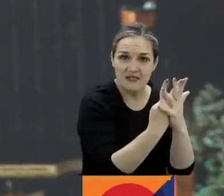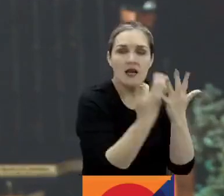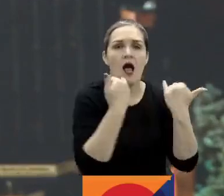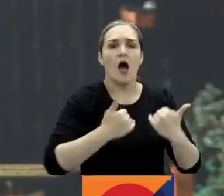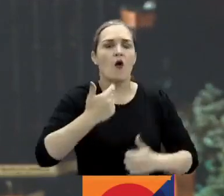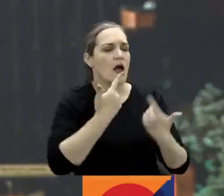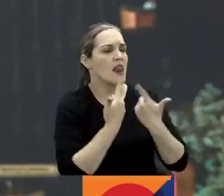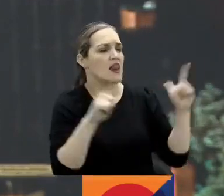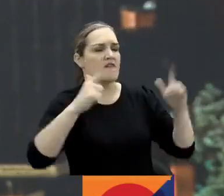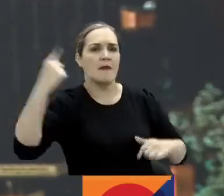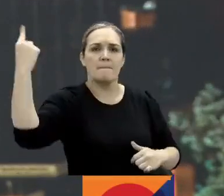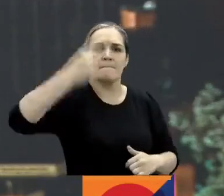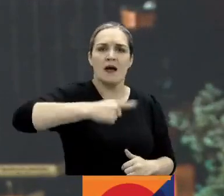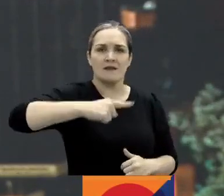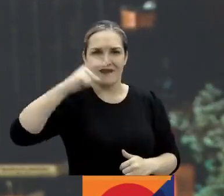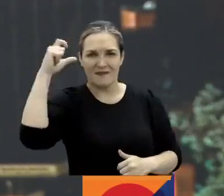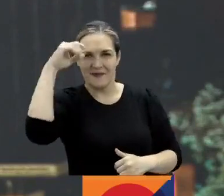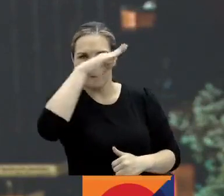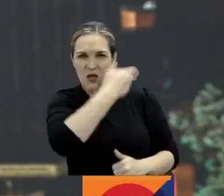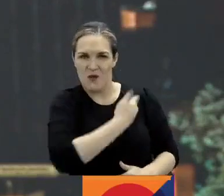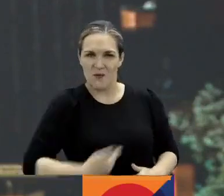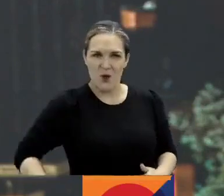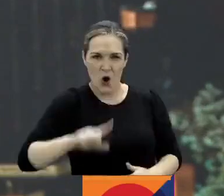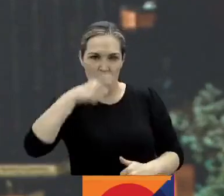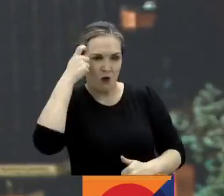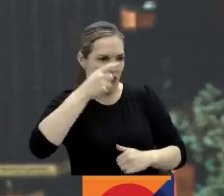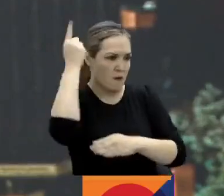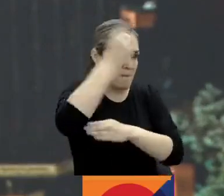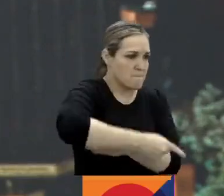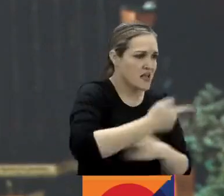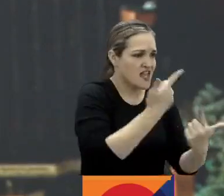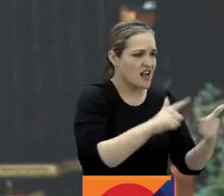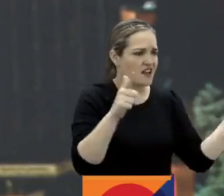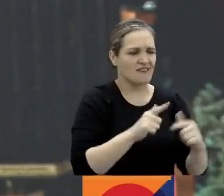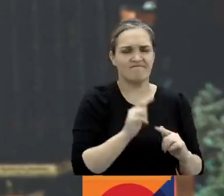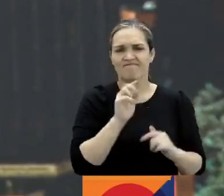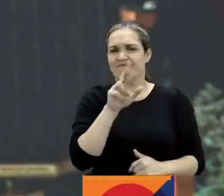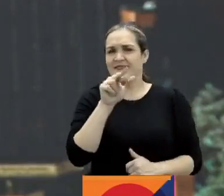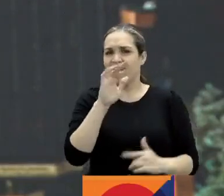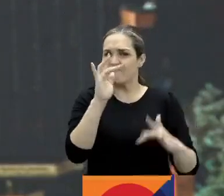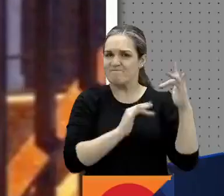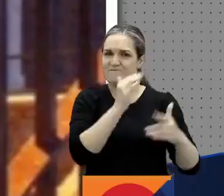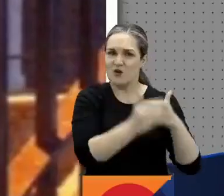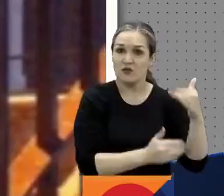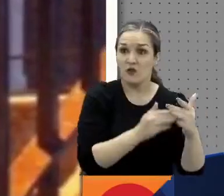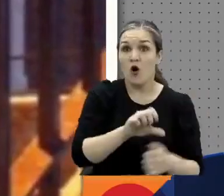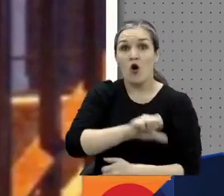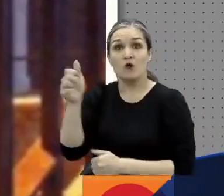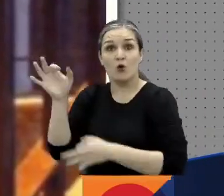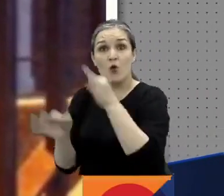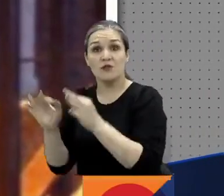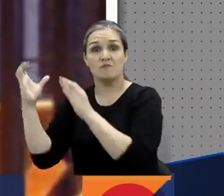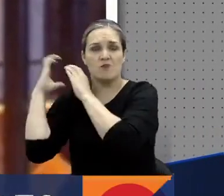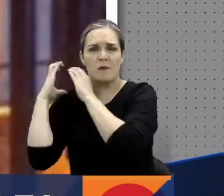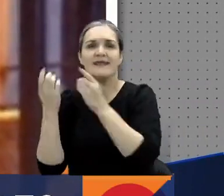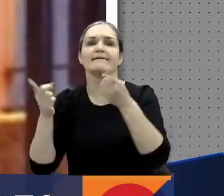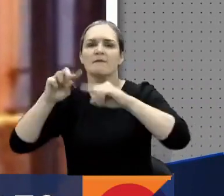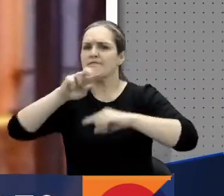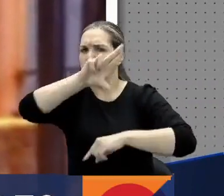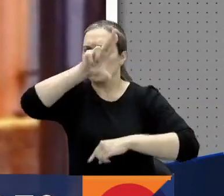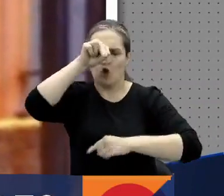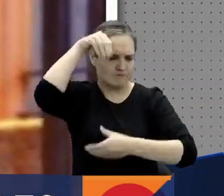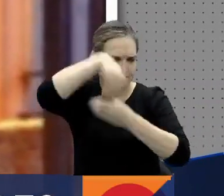nacional. Entre tanto, un juez de Popayán negó el beneficio a otros jóvenes de la lista. Las supuestas irregularidades